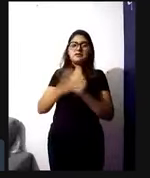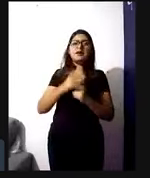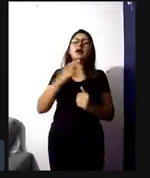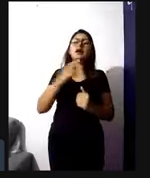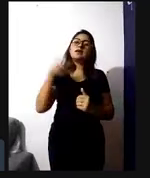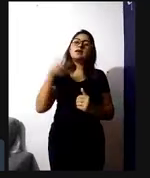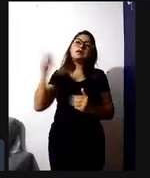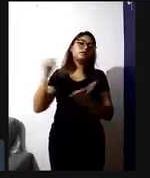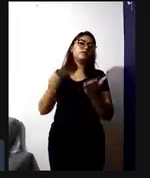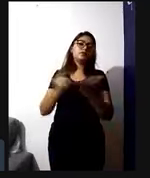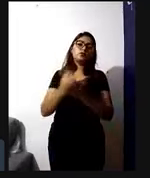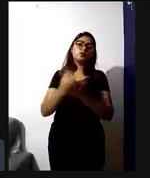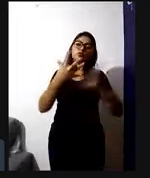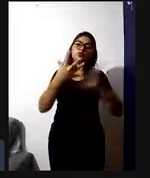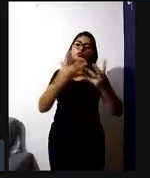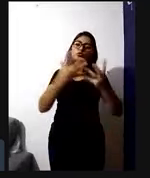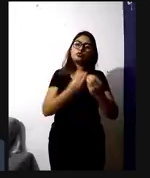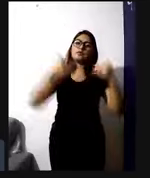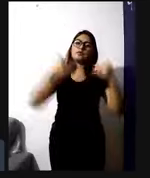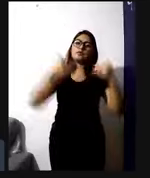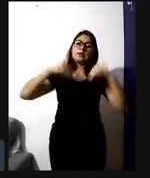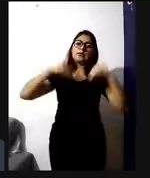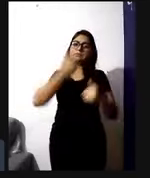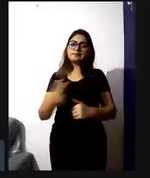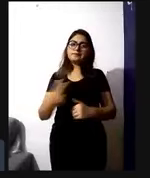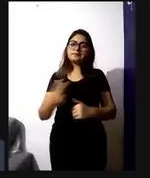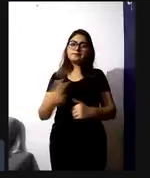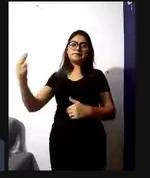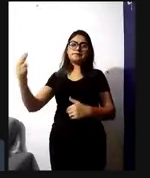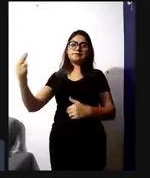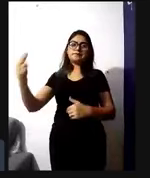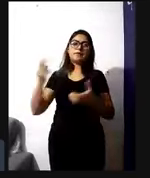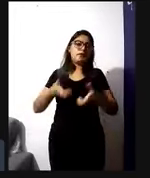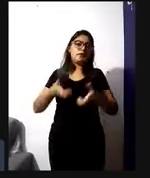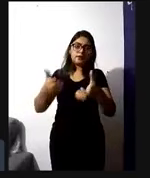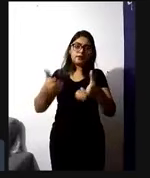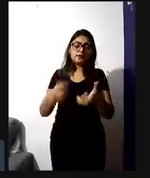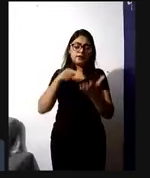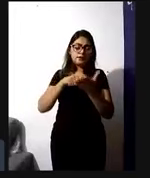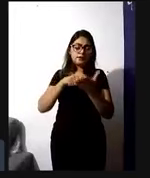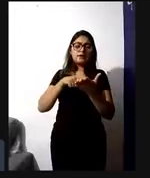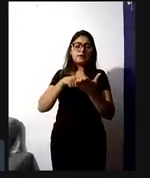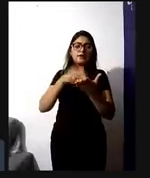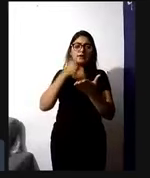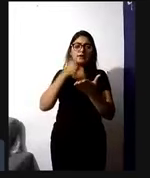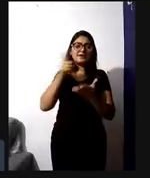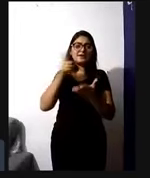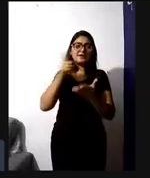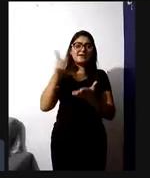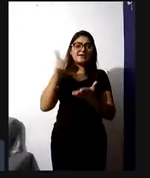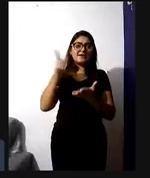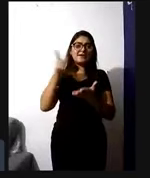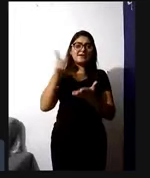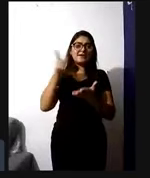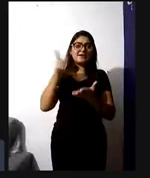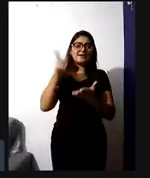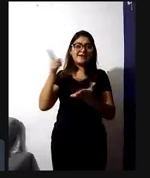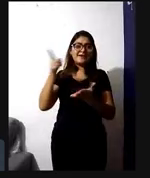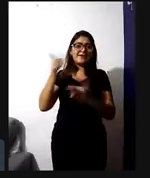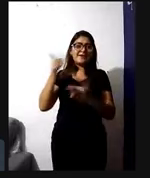él. Él, por lo que nos dicen aquí en la red, está escuchándola, entonces aprovecho